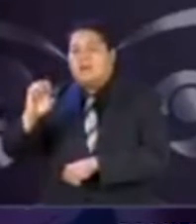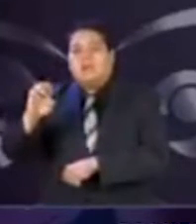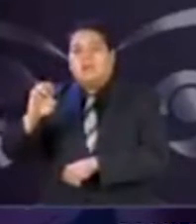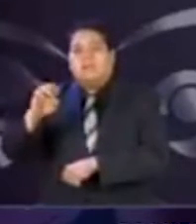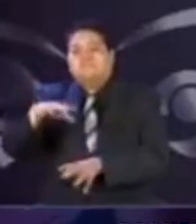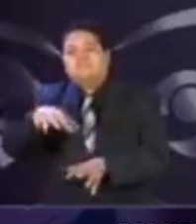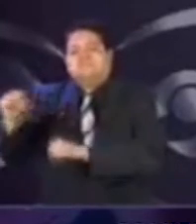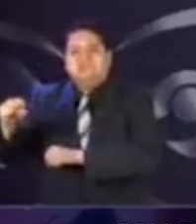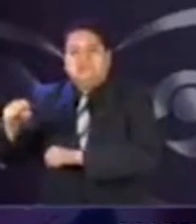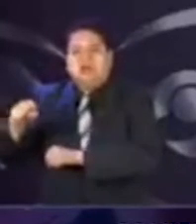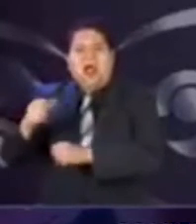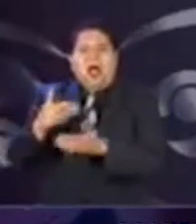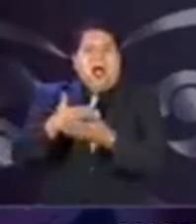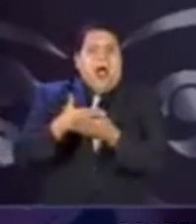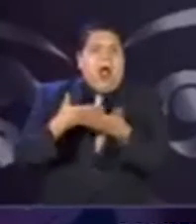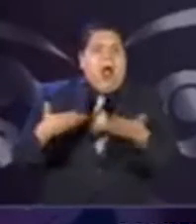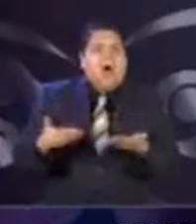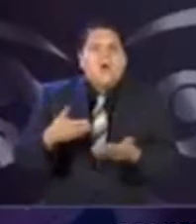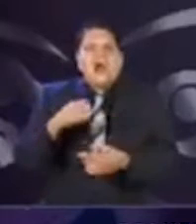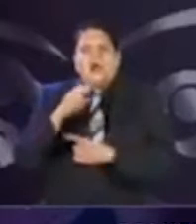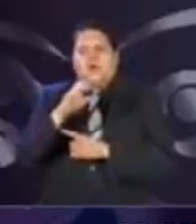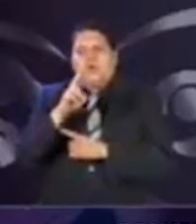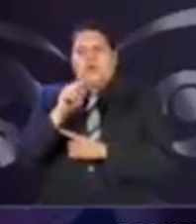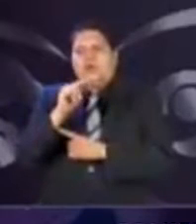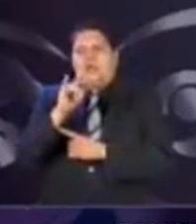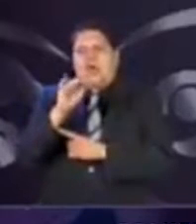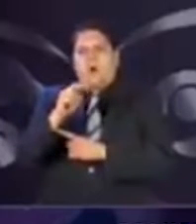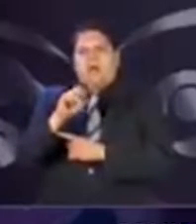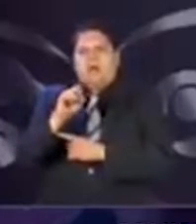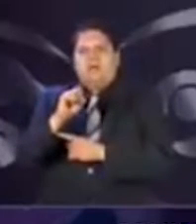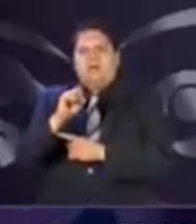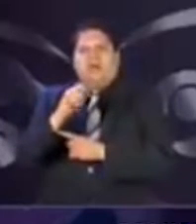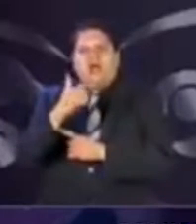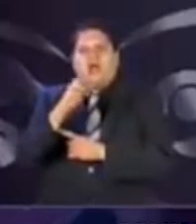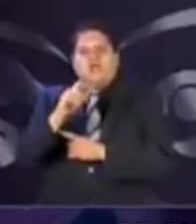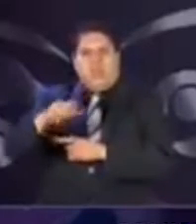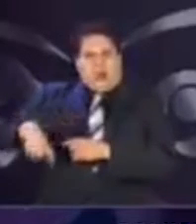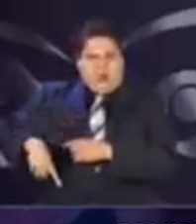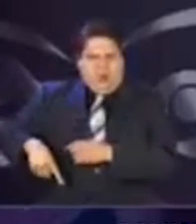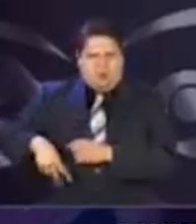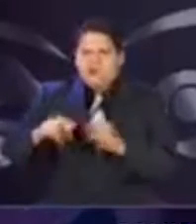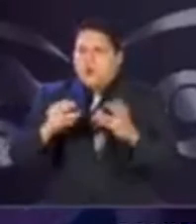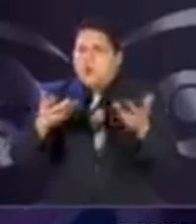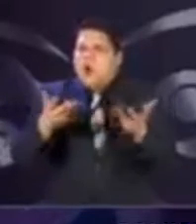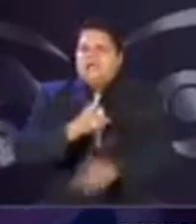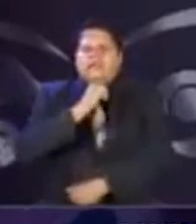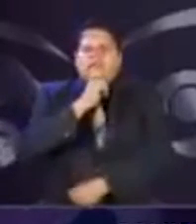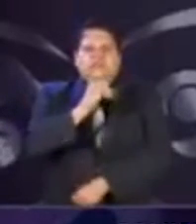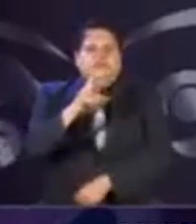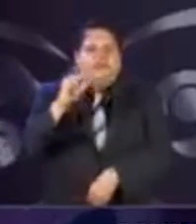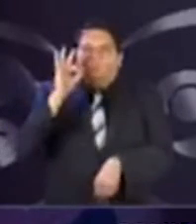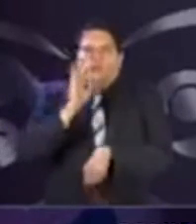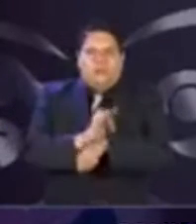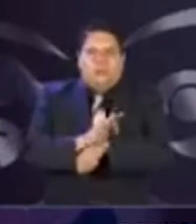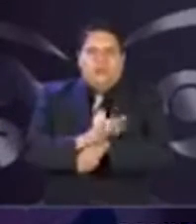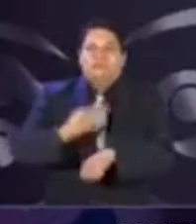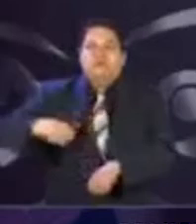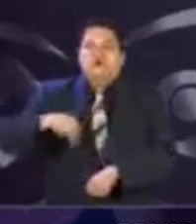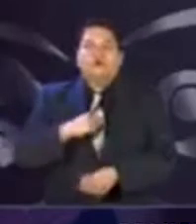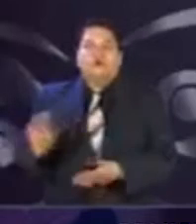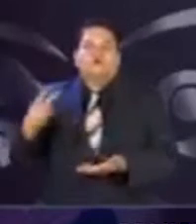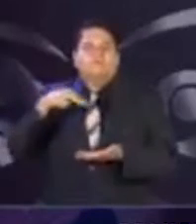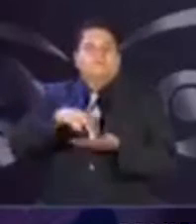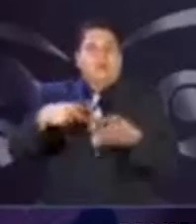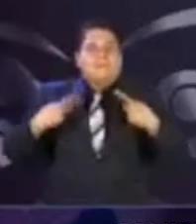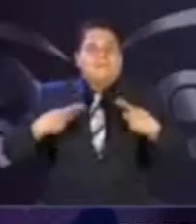dice ni hace nada. Nosotros como legisladores, como representantes populares, no podemos quedarnos